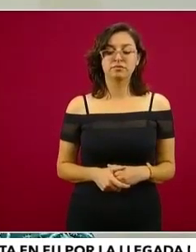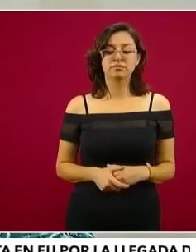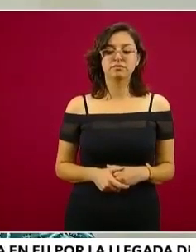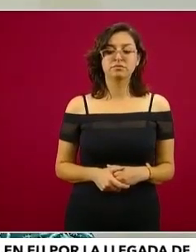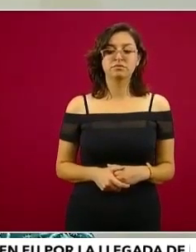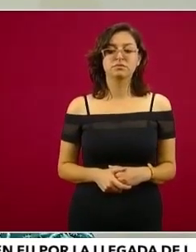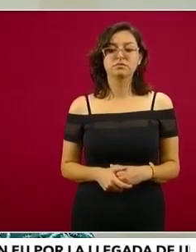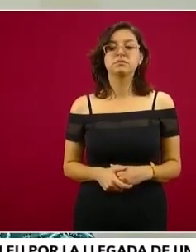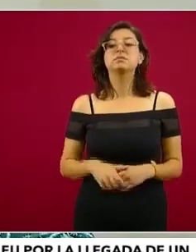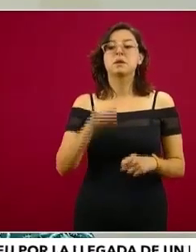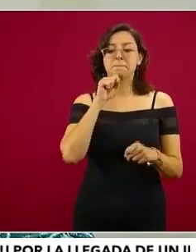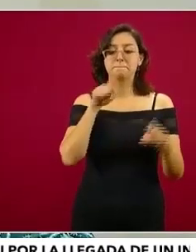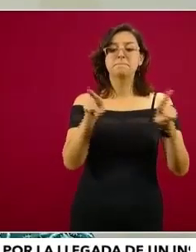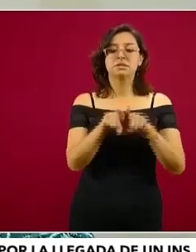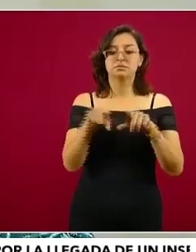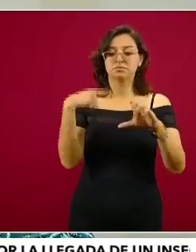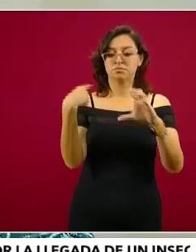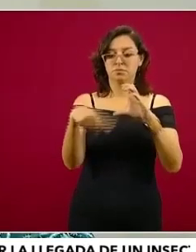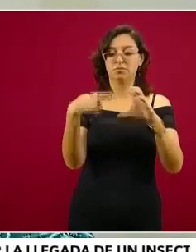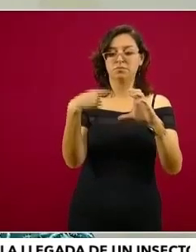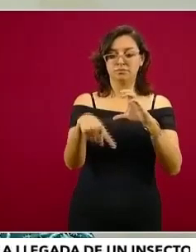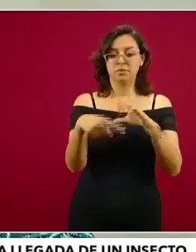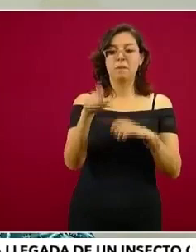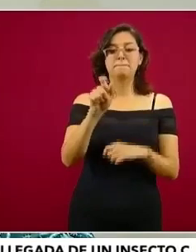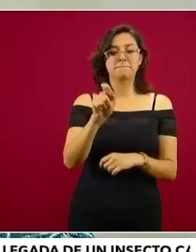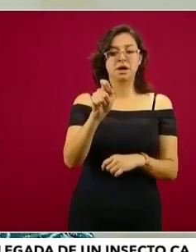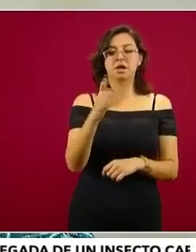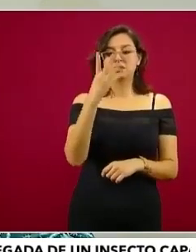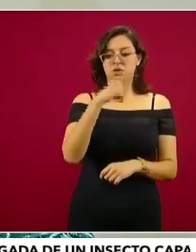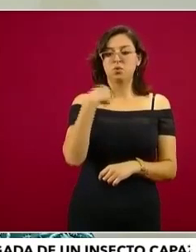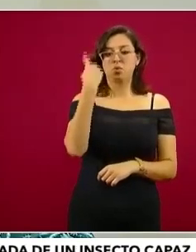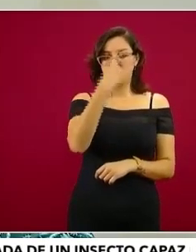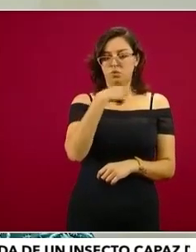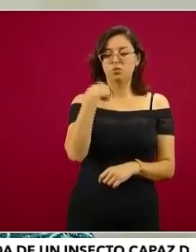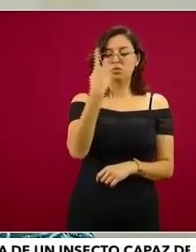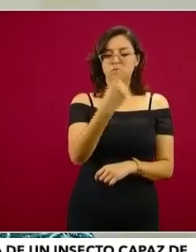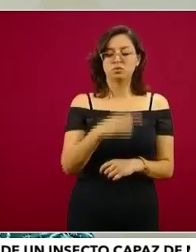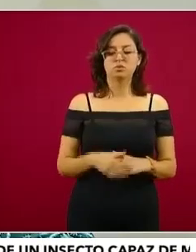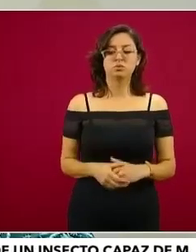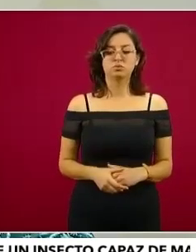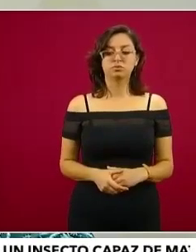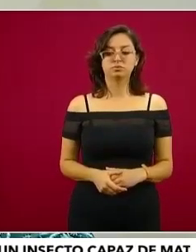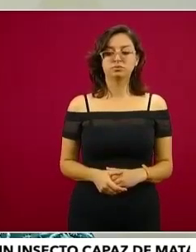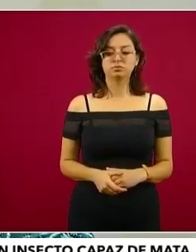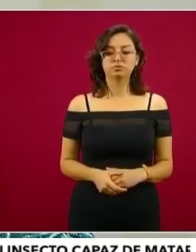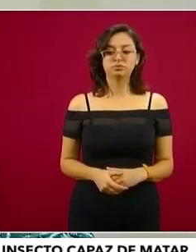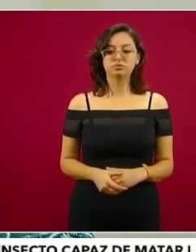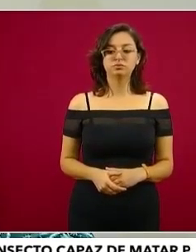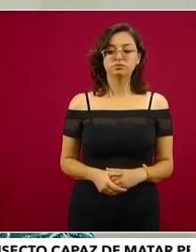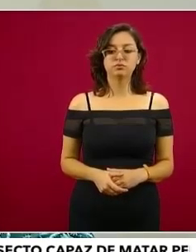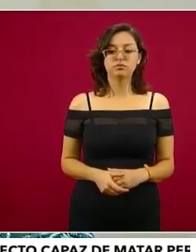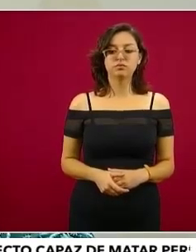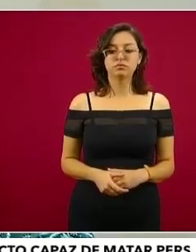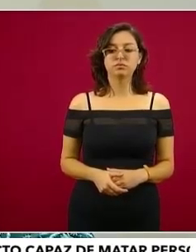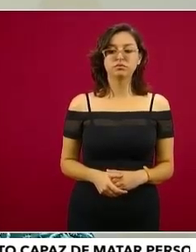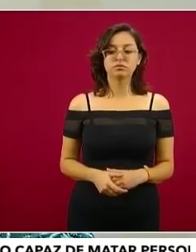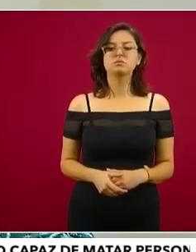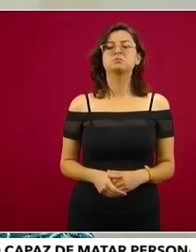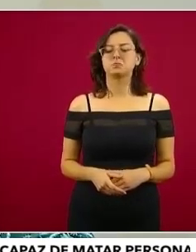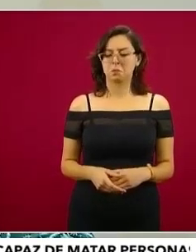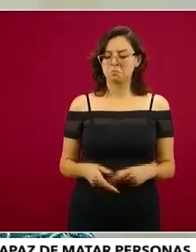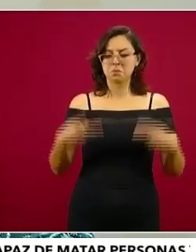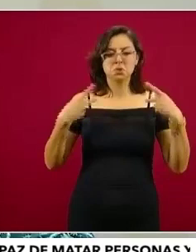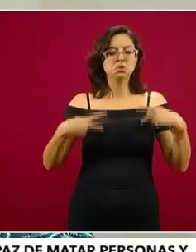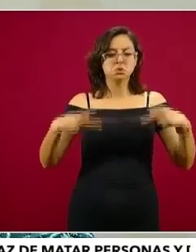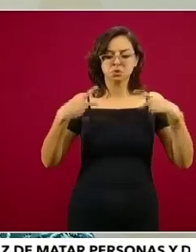También por correo electrónico va a ser las 24 horas del día. Tenemos el personal que va a